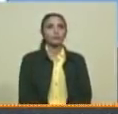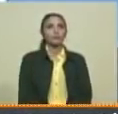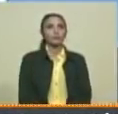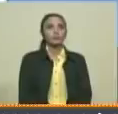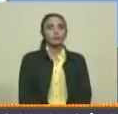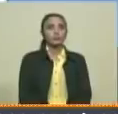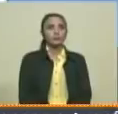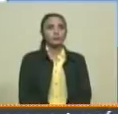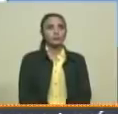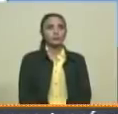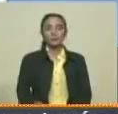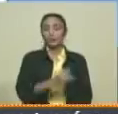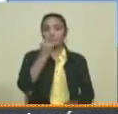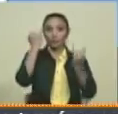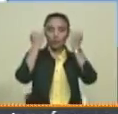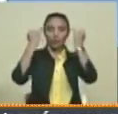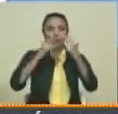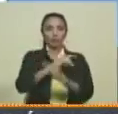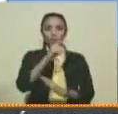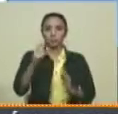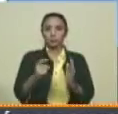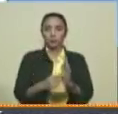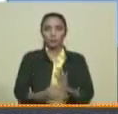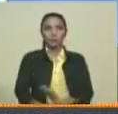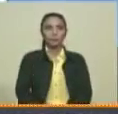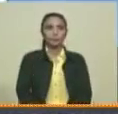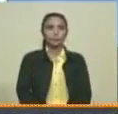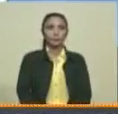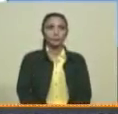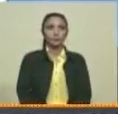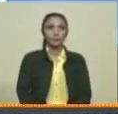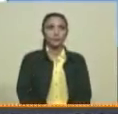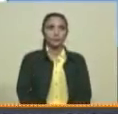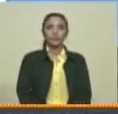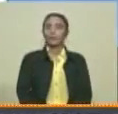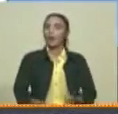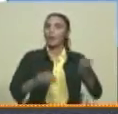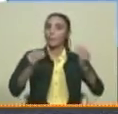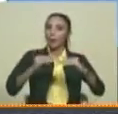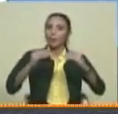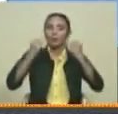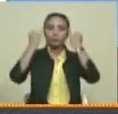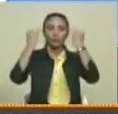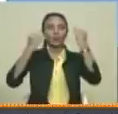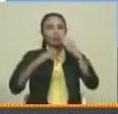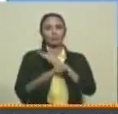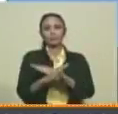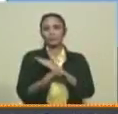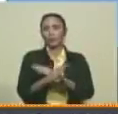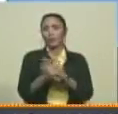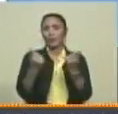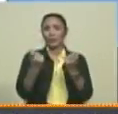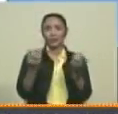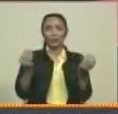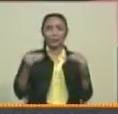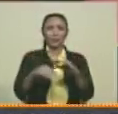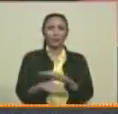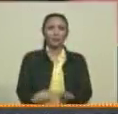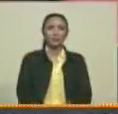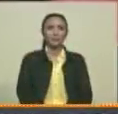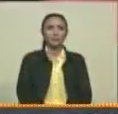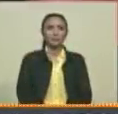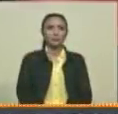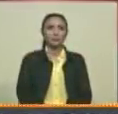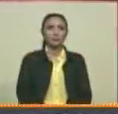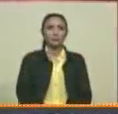Es una idea central y es mucho lo que hay que hacer todavía. Yo decía que habíamos avanzado sin